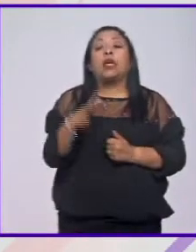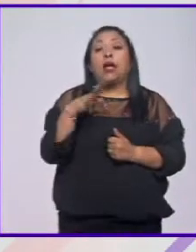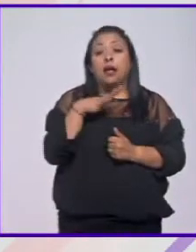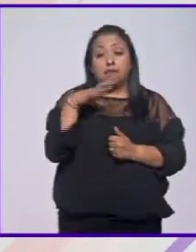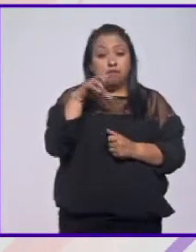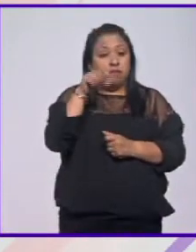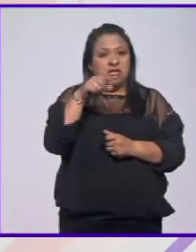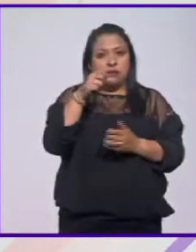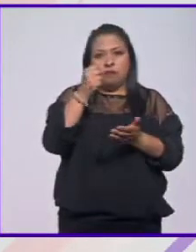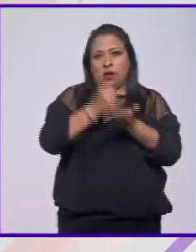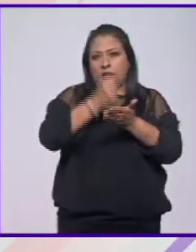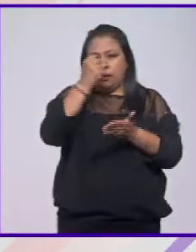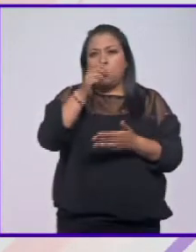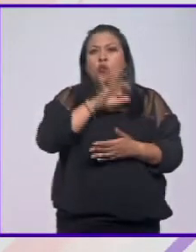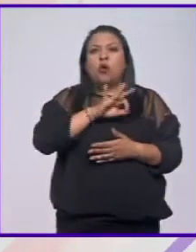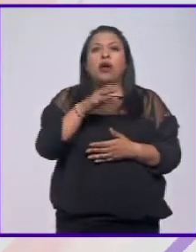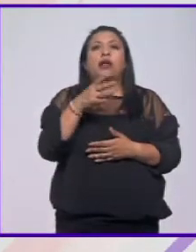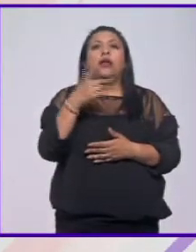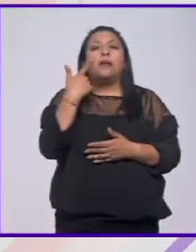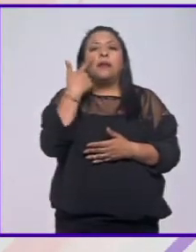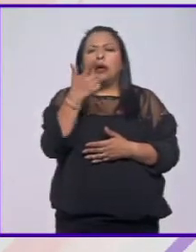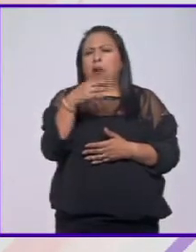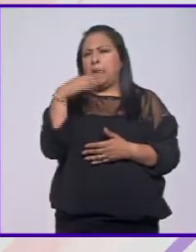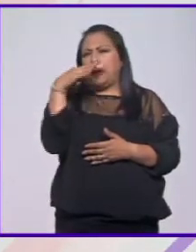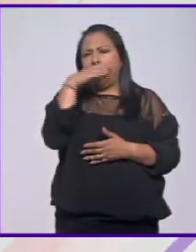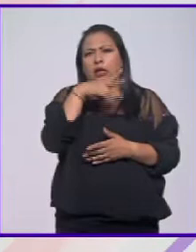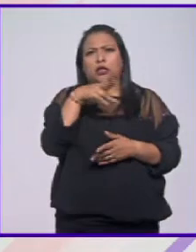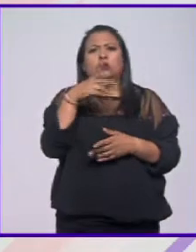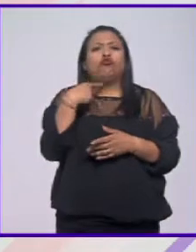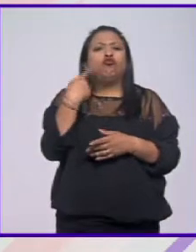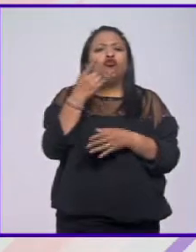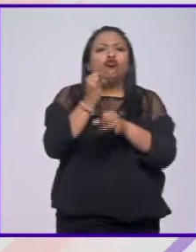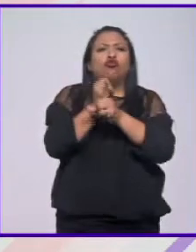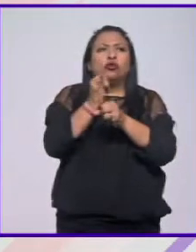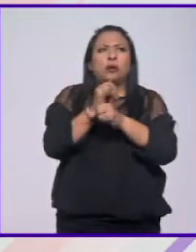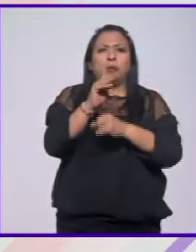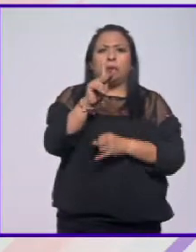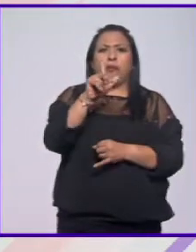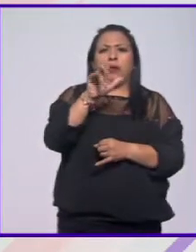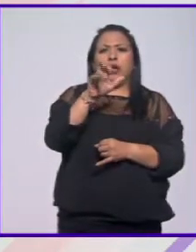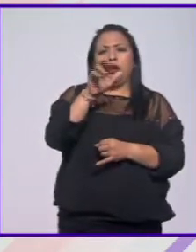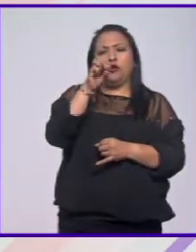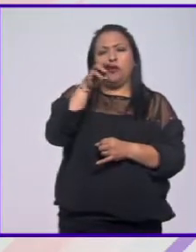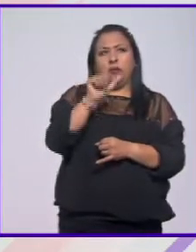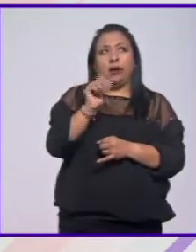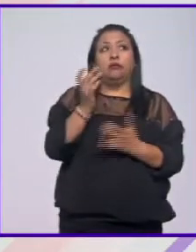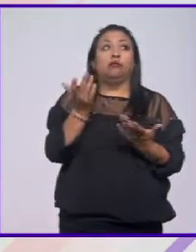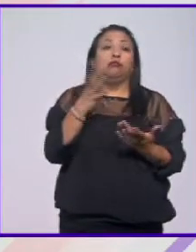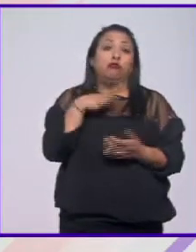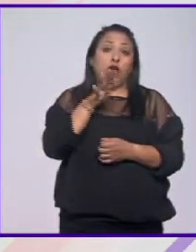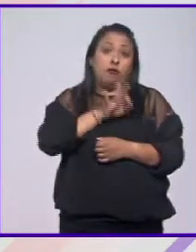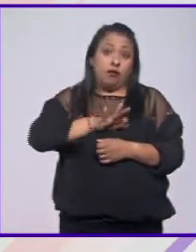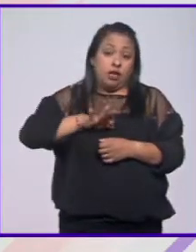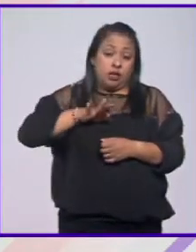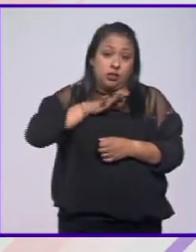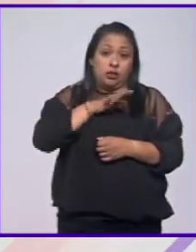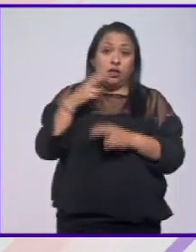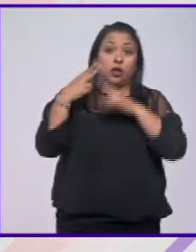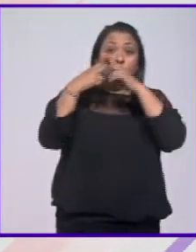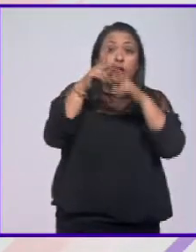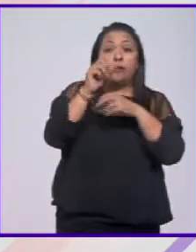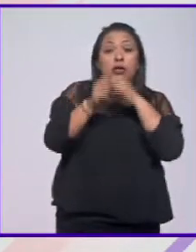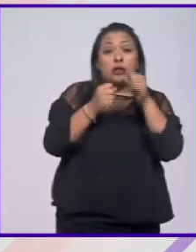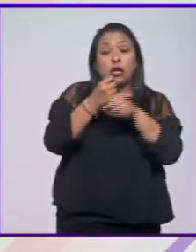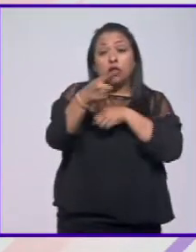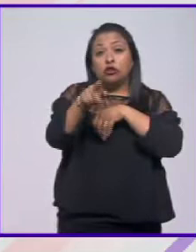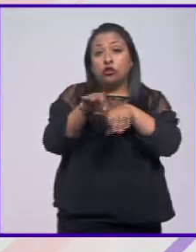produce la misma editorial y que pueden consultarse de manera gratuita en la página de Pleroma, Rafael. Y una felicitación por estos 20 años